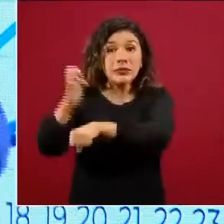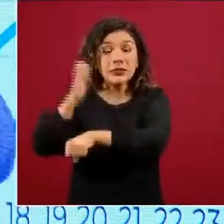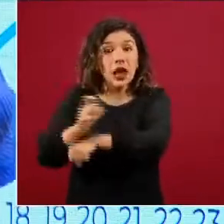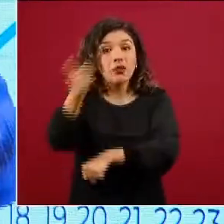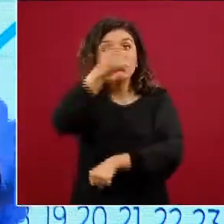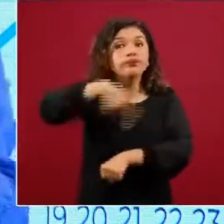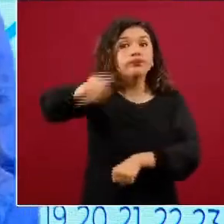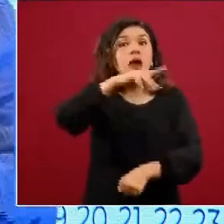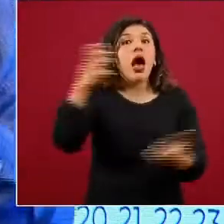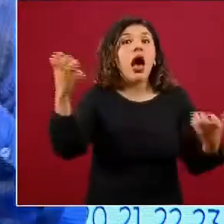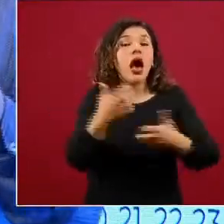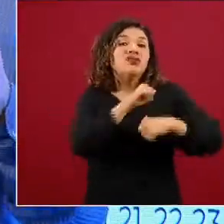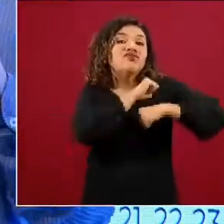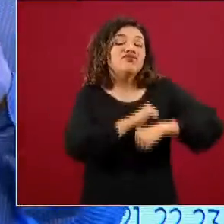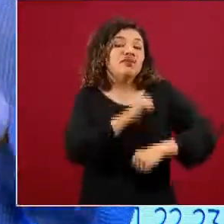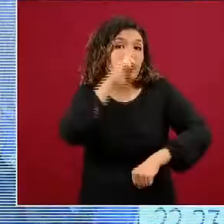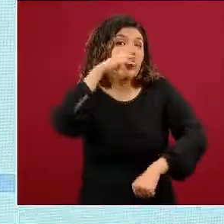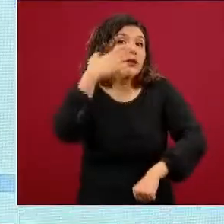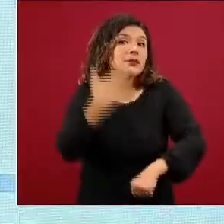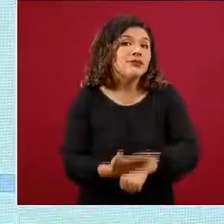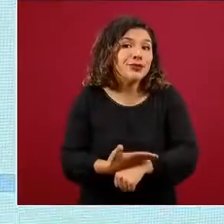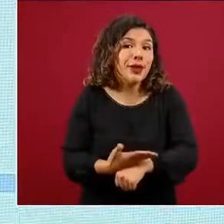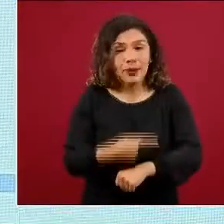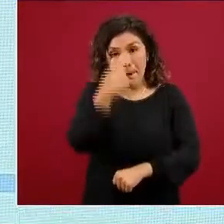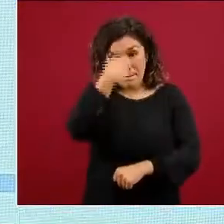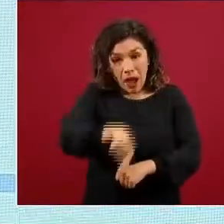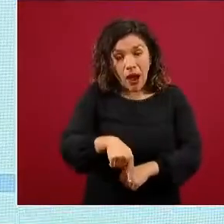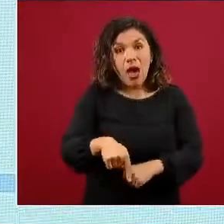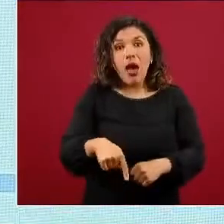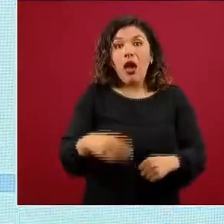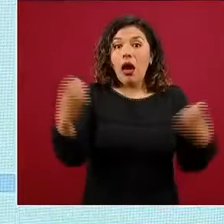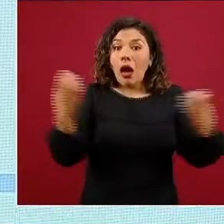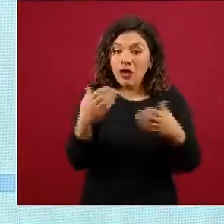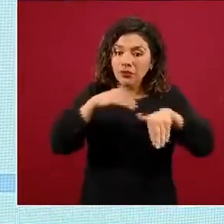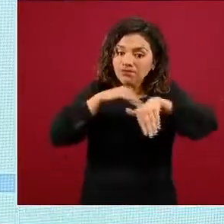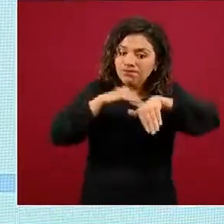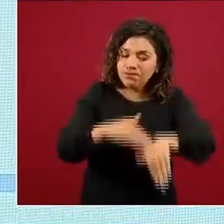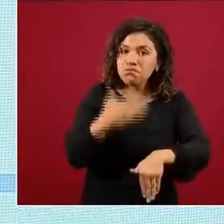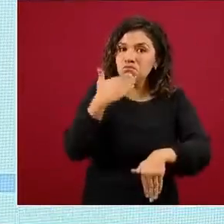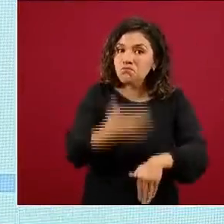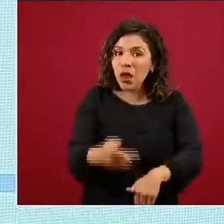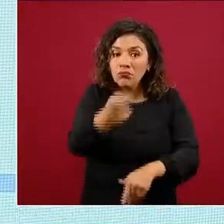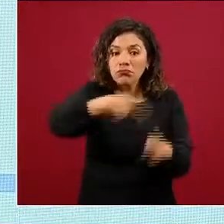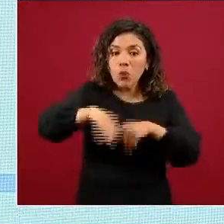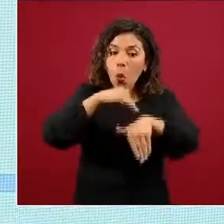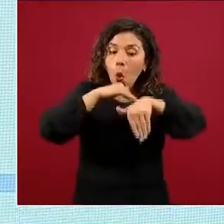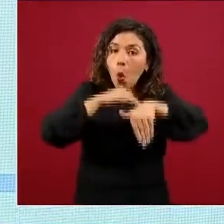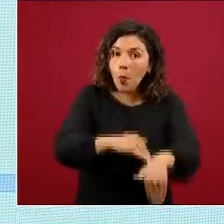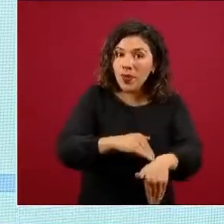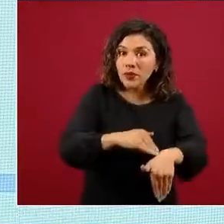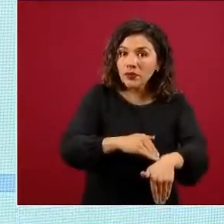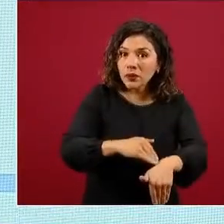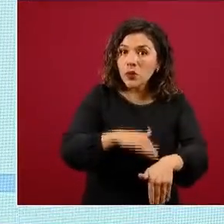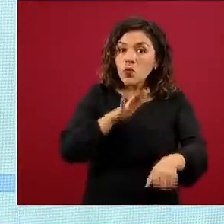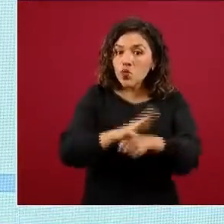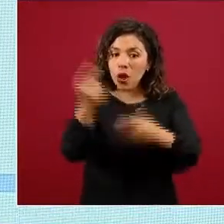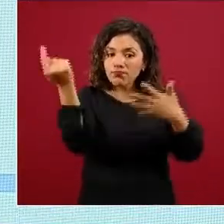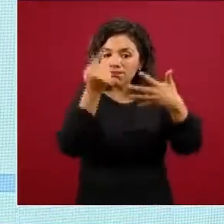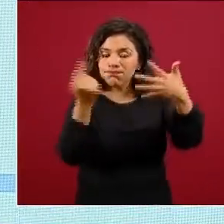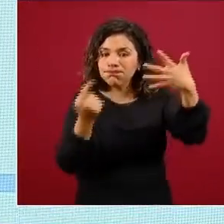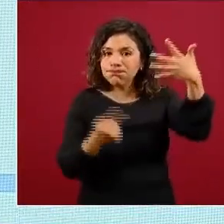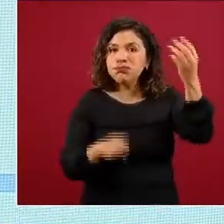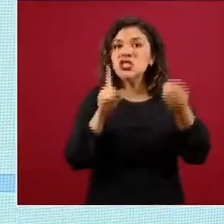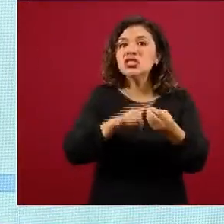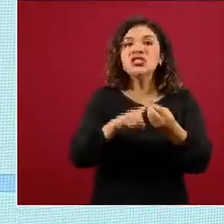son las directamente responsables de que se cumplan las medidas sanitarias dispuestas